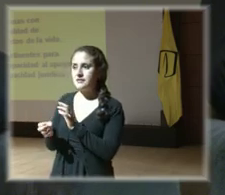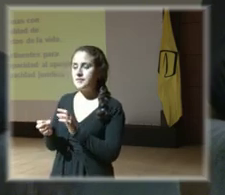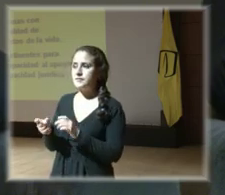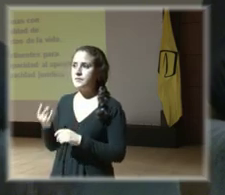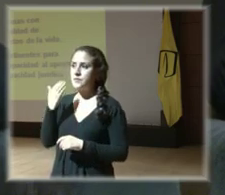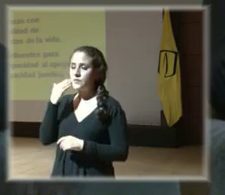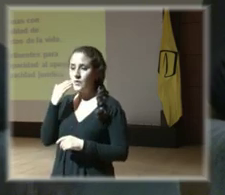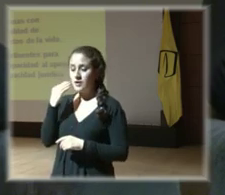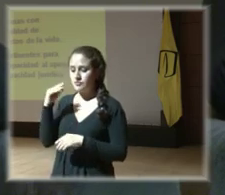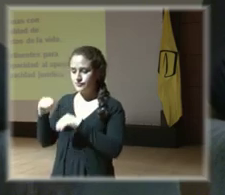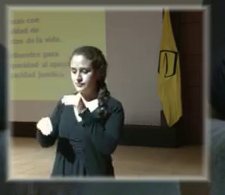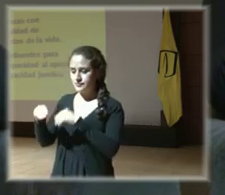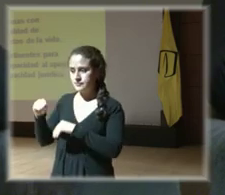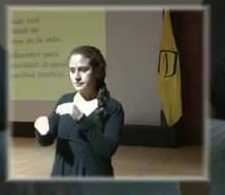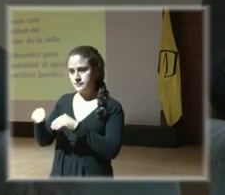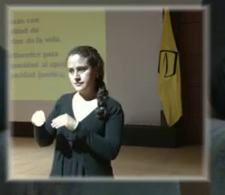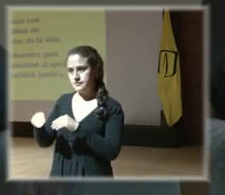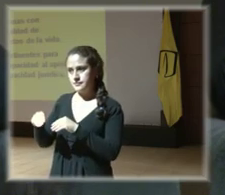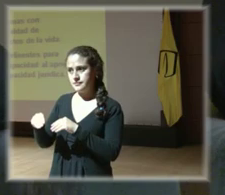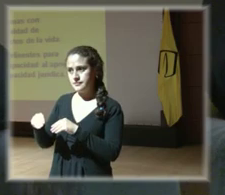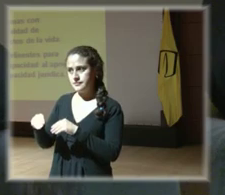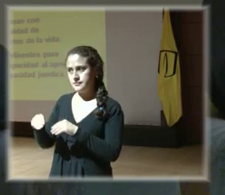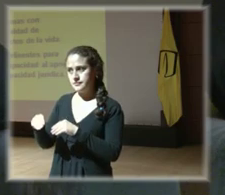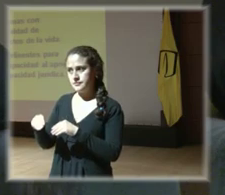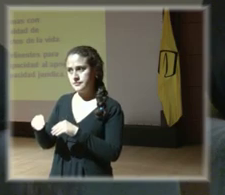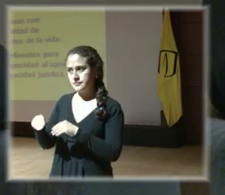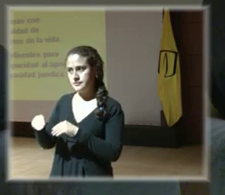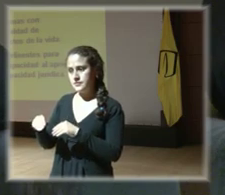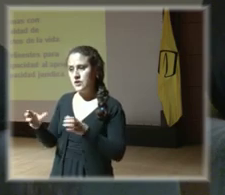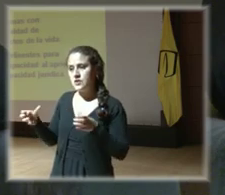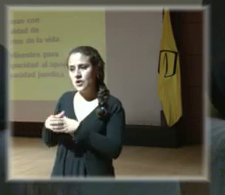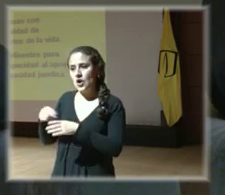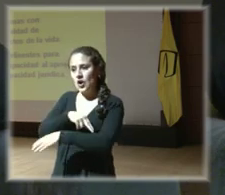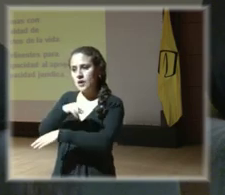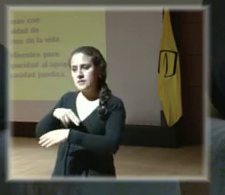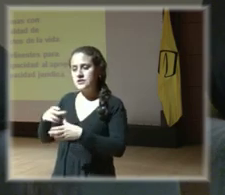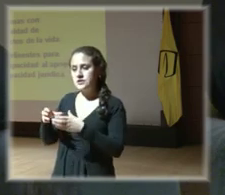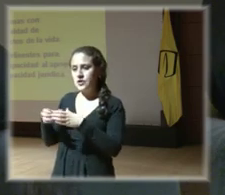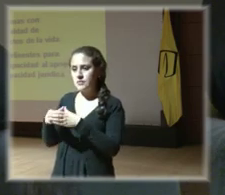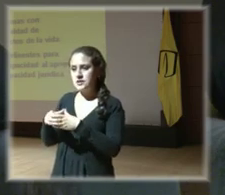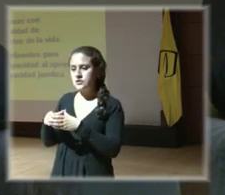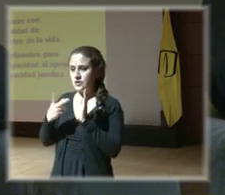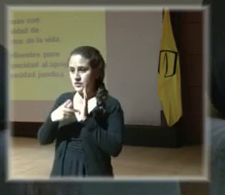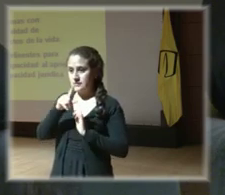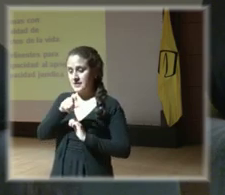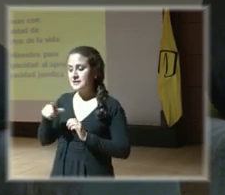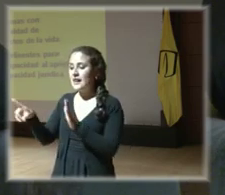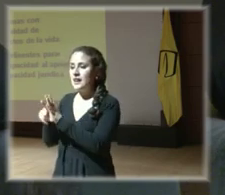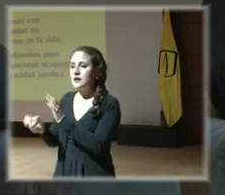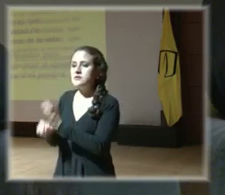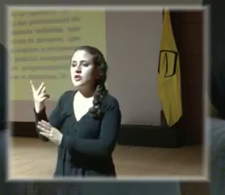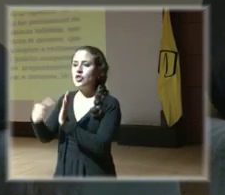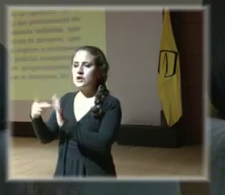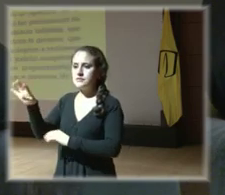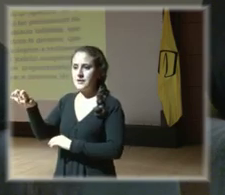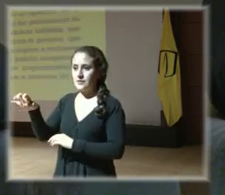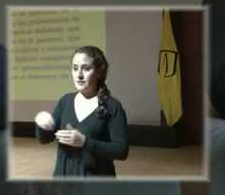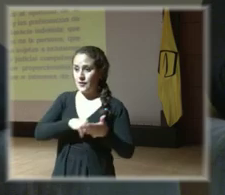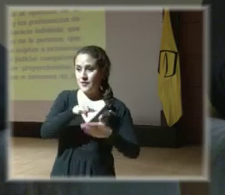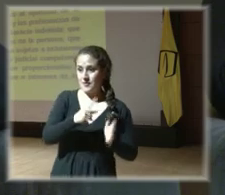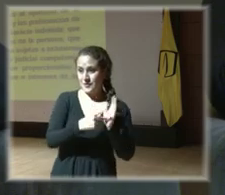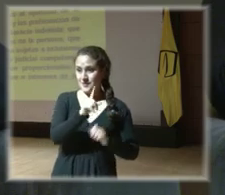sido, de adoptarse la convención del 2006, la ley del 2009 y la ley